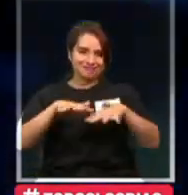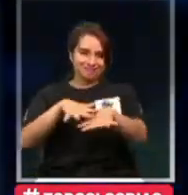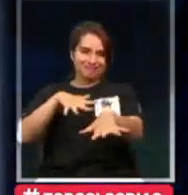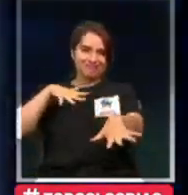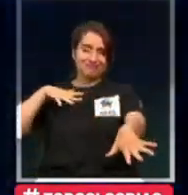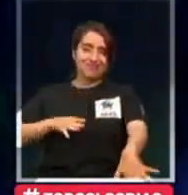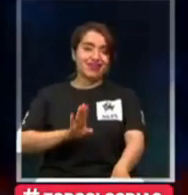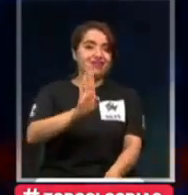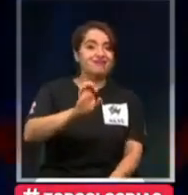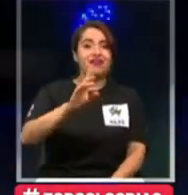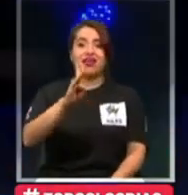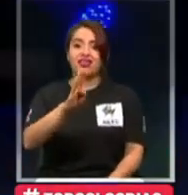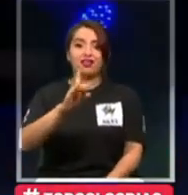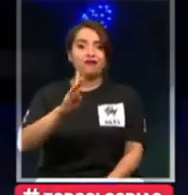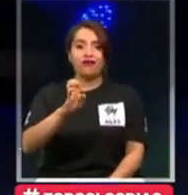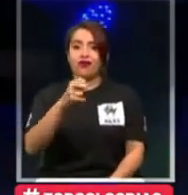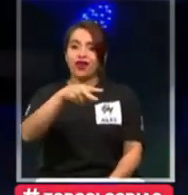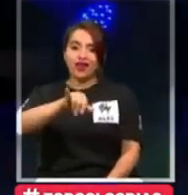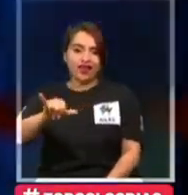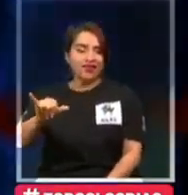Bad Bunny, baby.